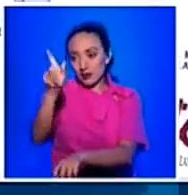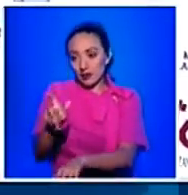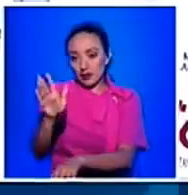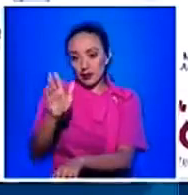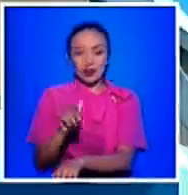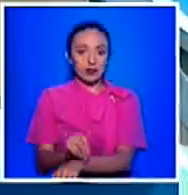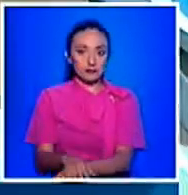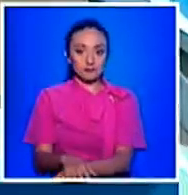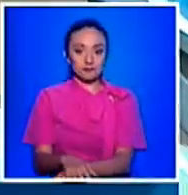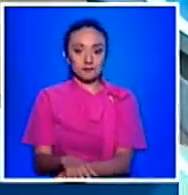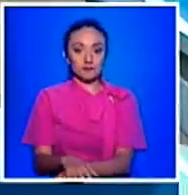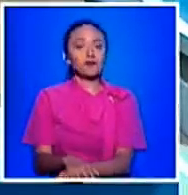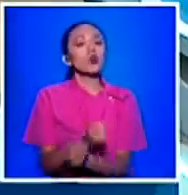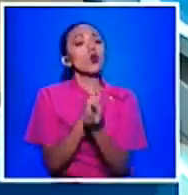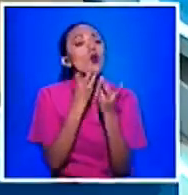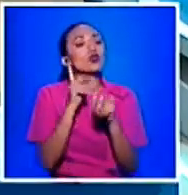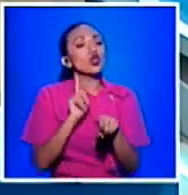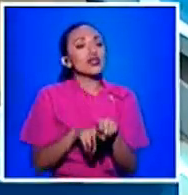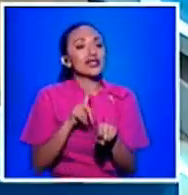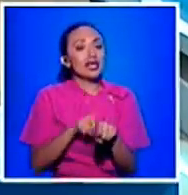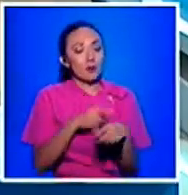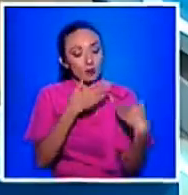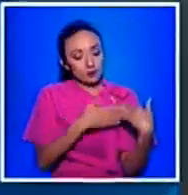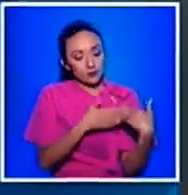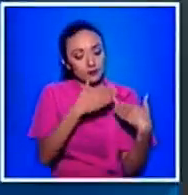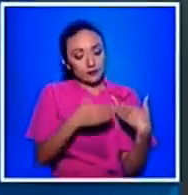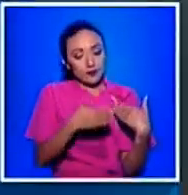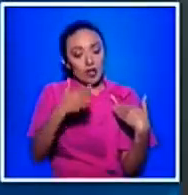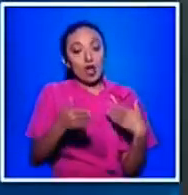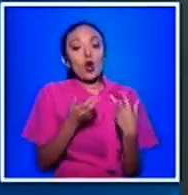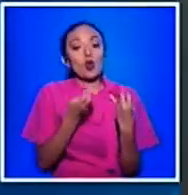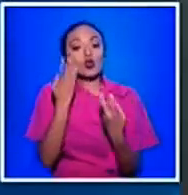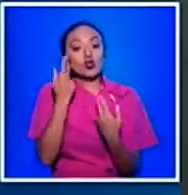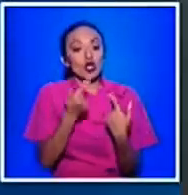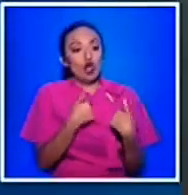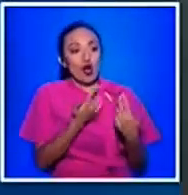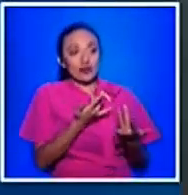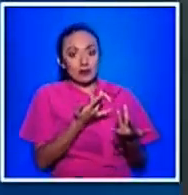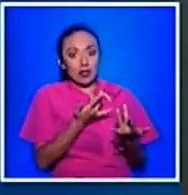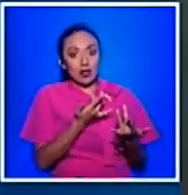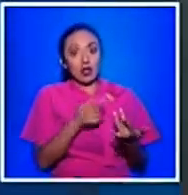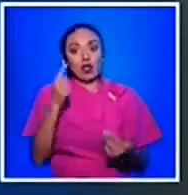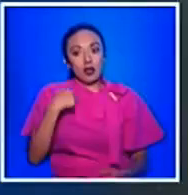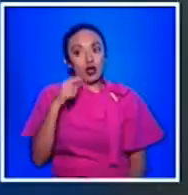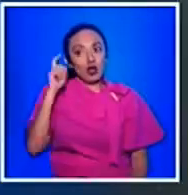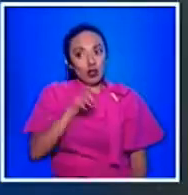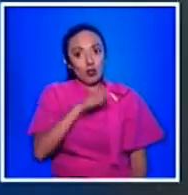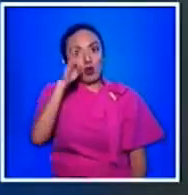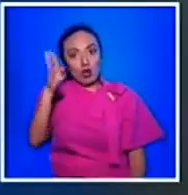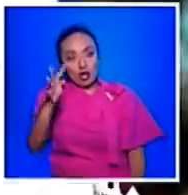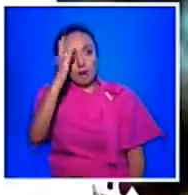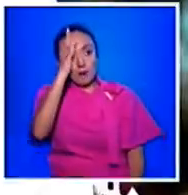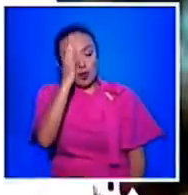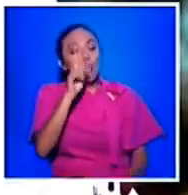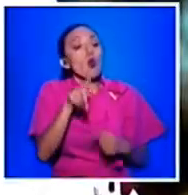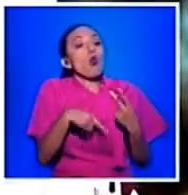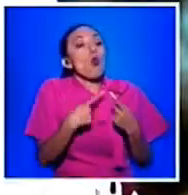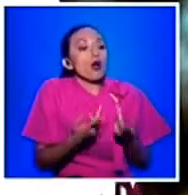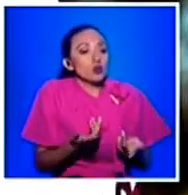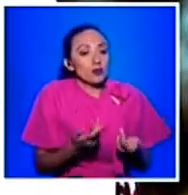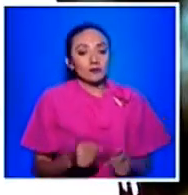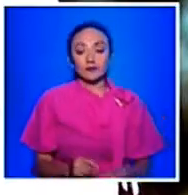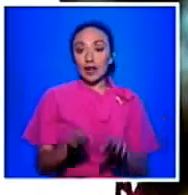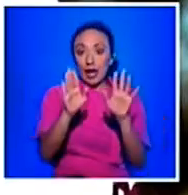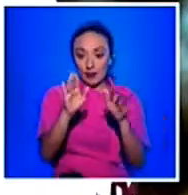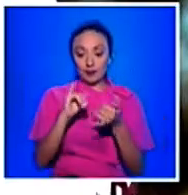afectada a la persona. Ahora, el tiempo en que se desarrolla este virus, ¿cuántos días debo esperar para ya decir tengo que ir al médico o bueno, lo puedo controlar en casa?